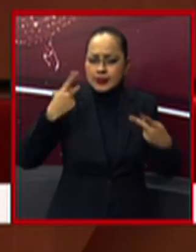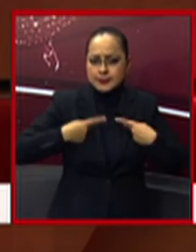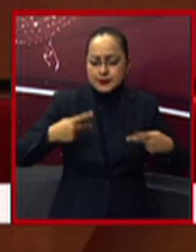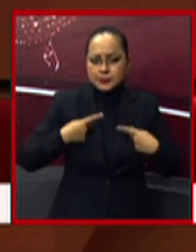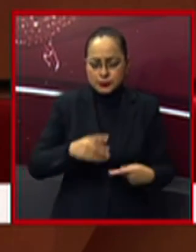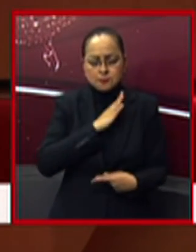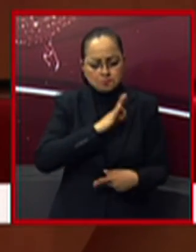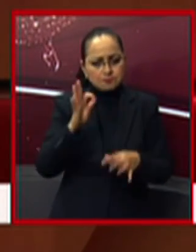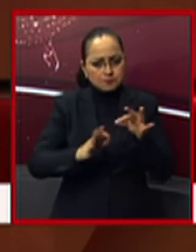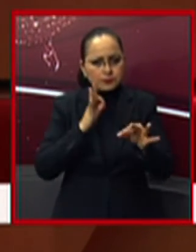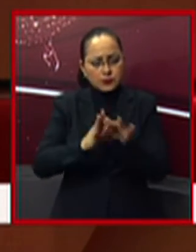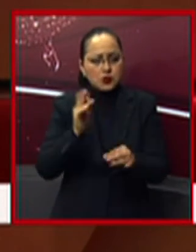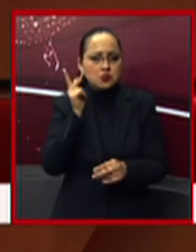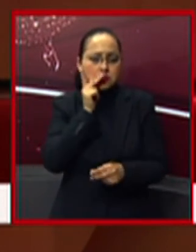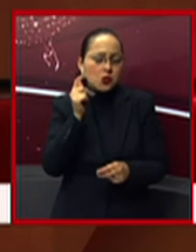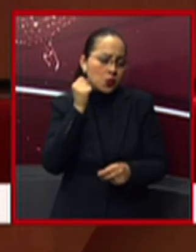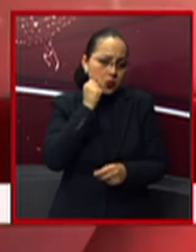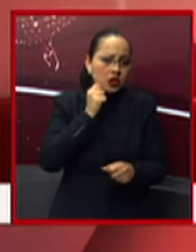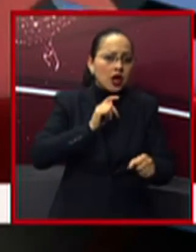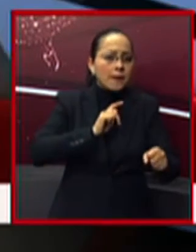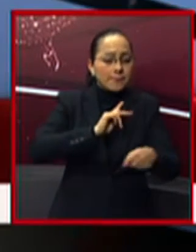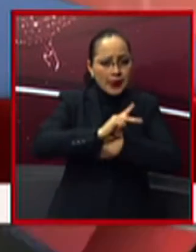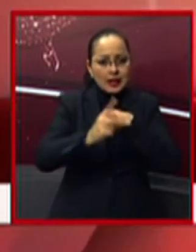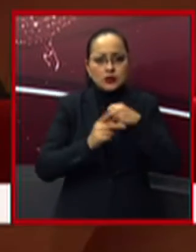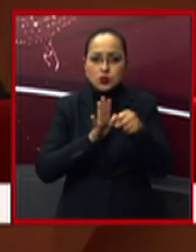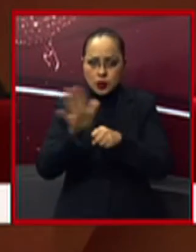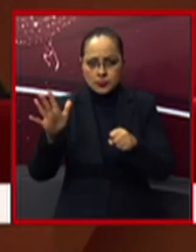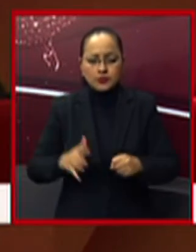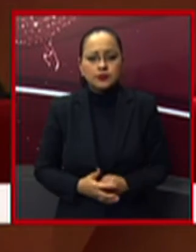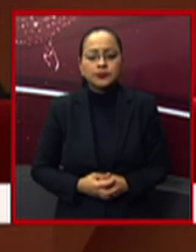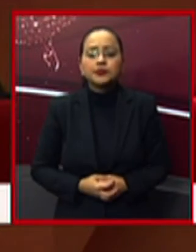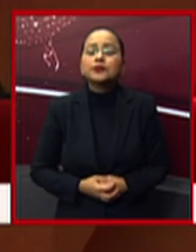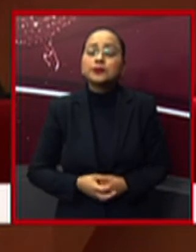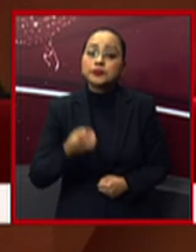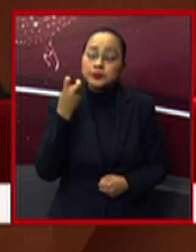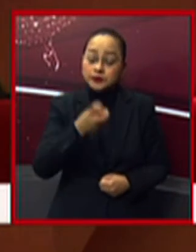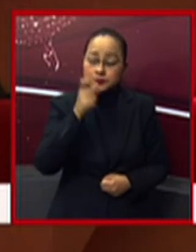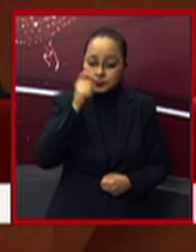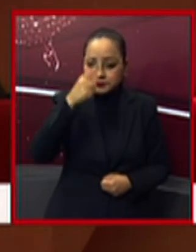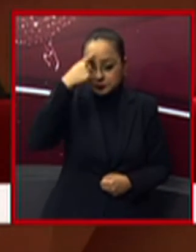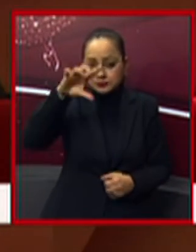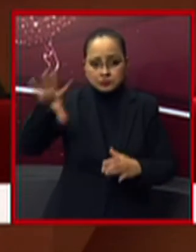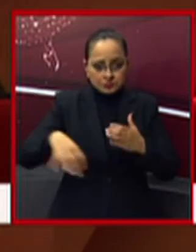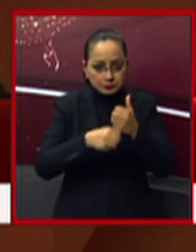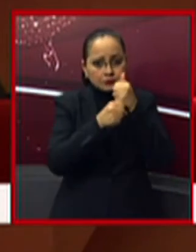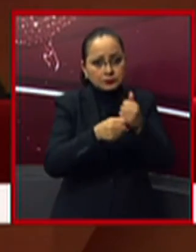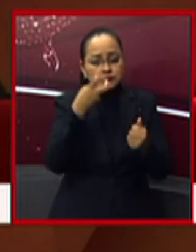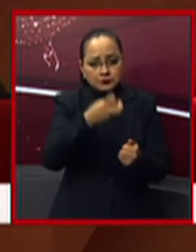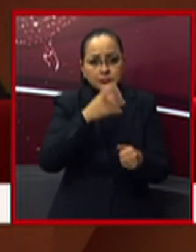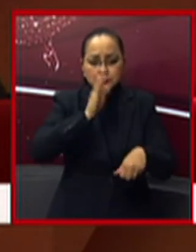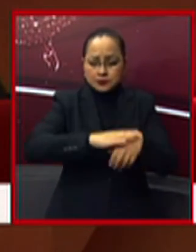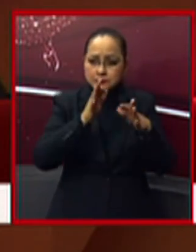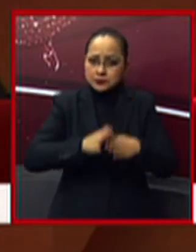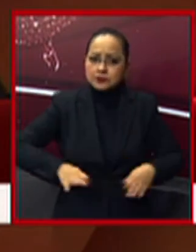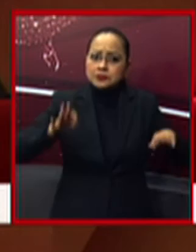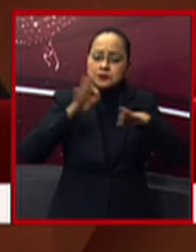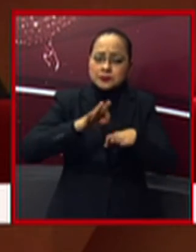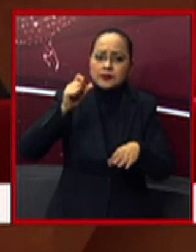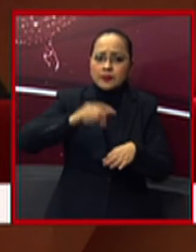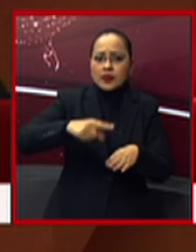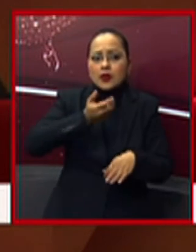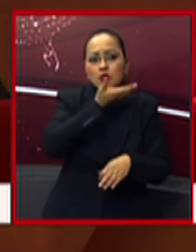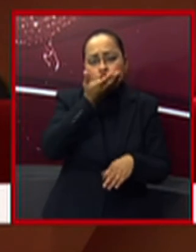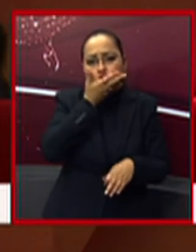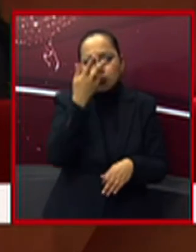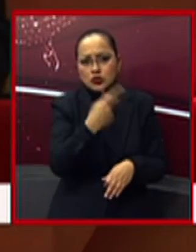personas, sean nacionales o extranjeros. Viene a fortalecer una de las mejores tradiciones de la política exterior